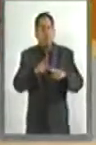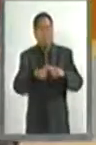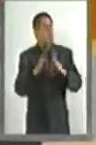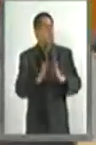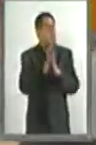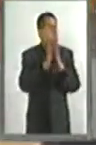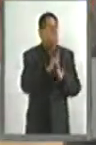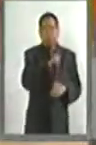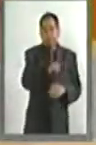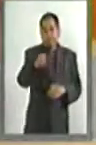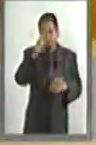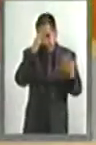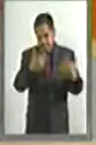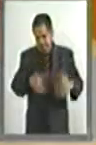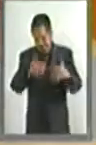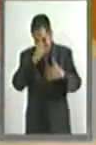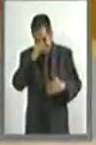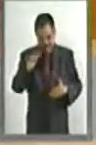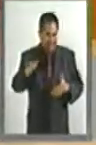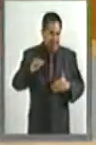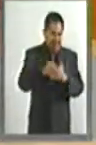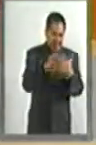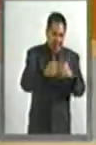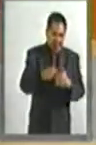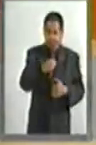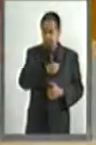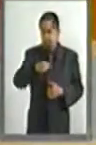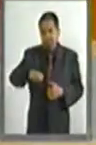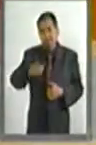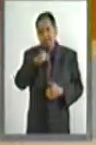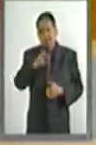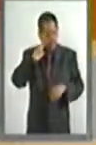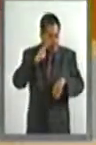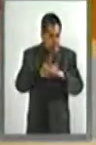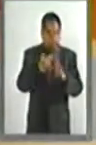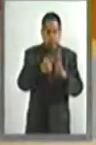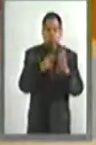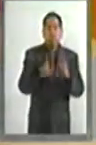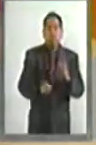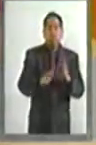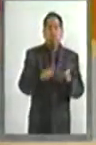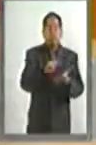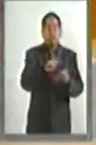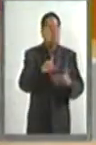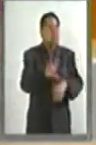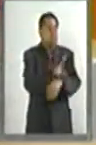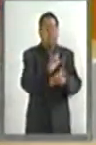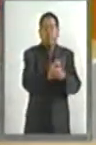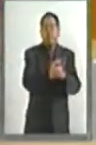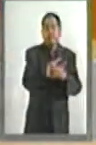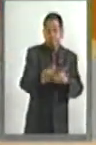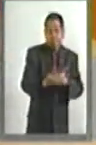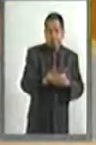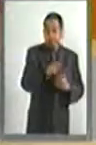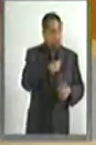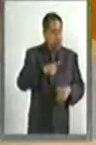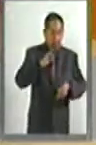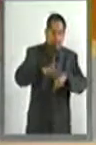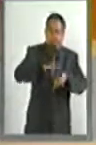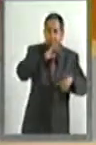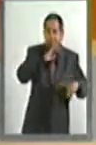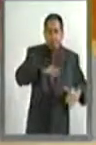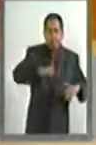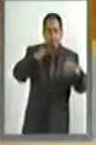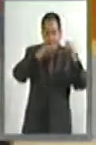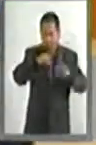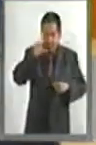participantes de la industria eléctrica obligaciones de energías limpias y reducción de emisiones contaminantes.